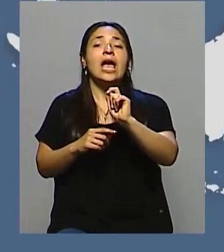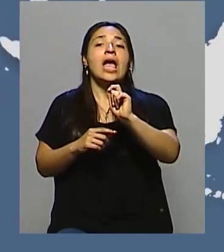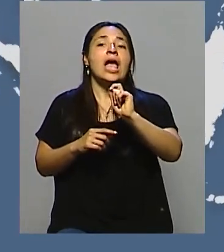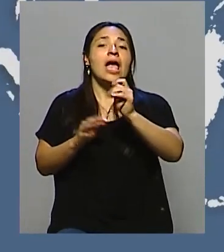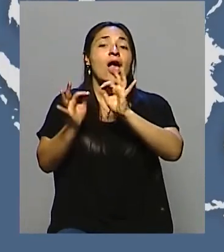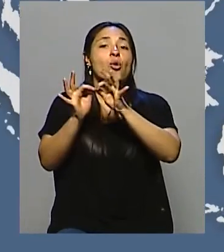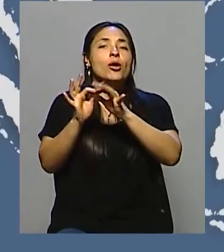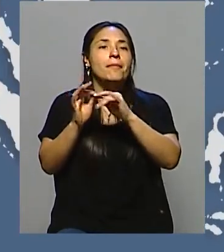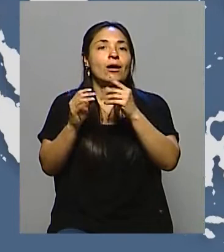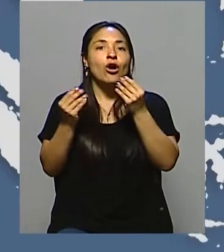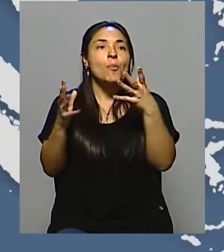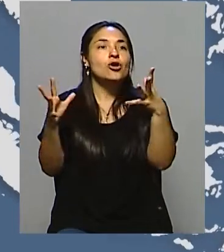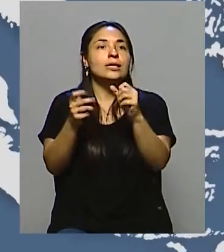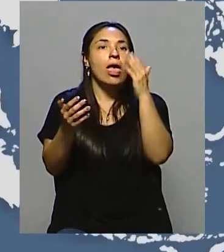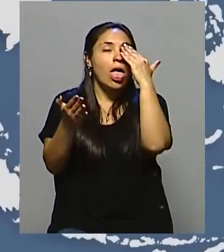enfrentar esa crisis, ¿no?